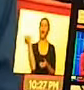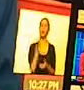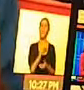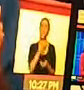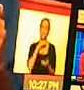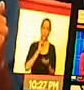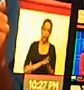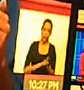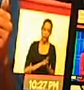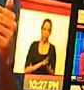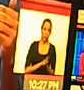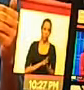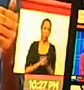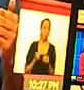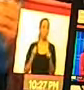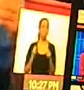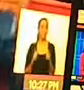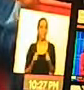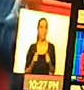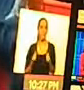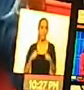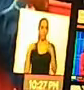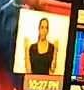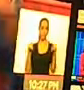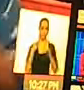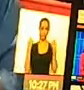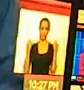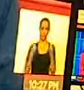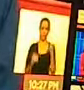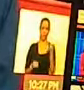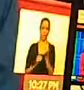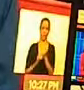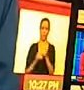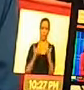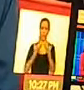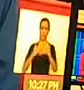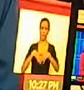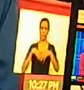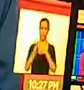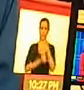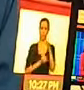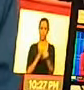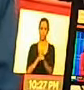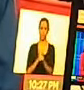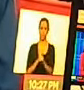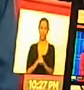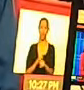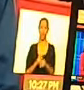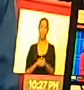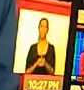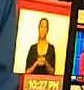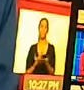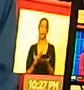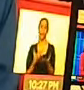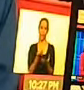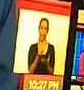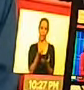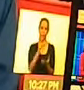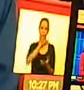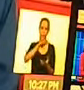para una campaña de expansión, para apoyar transnacionales, para quedarse con los recursos